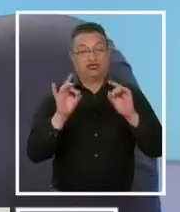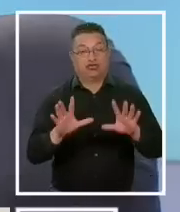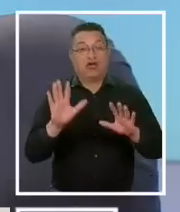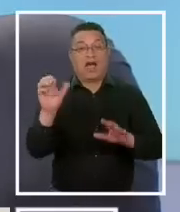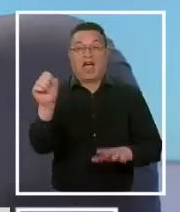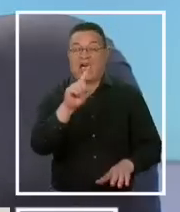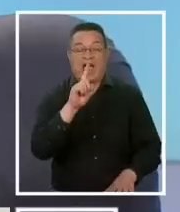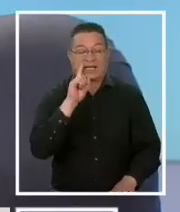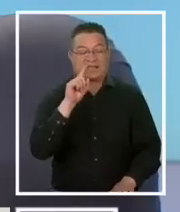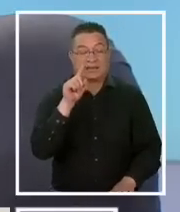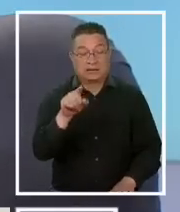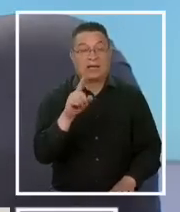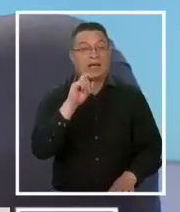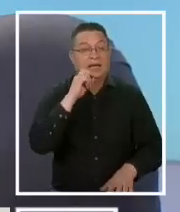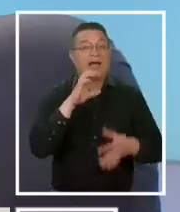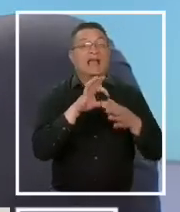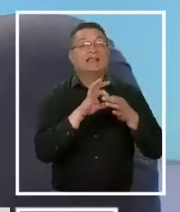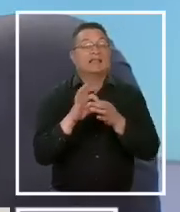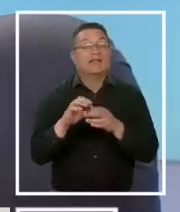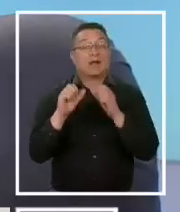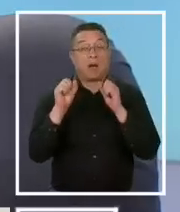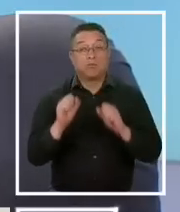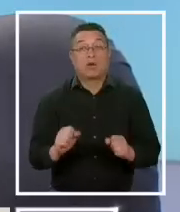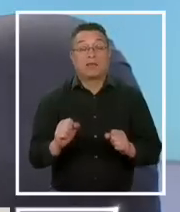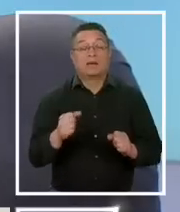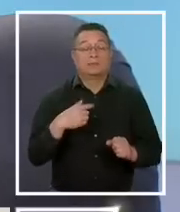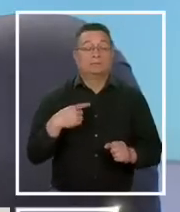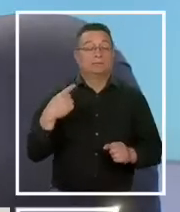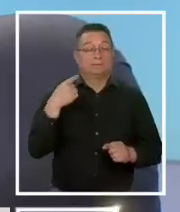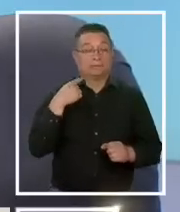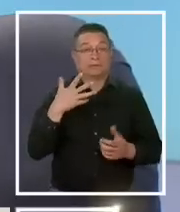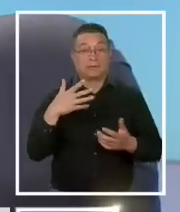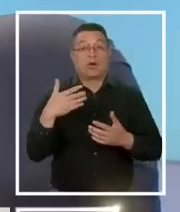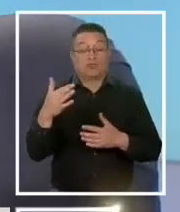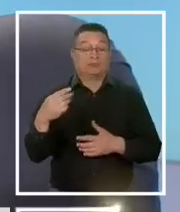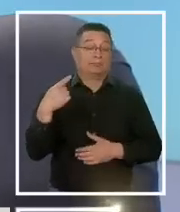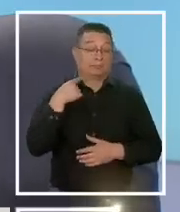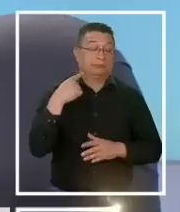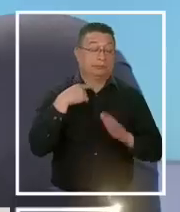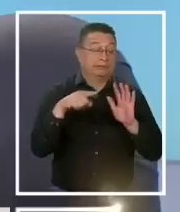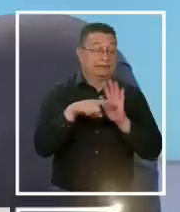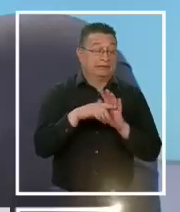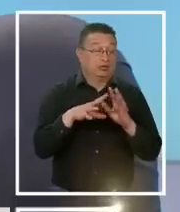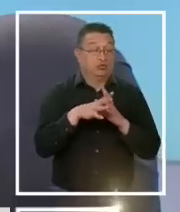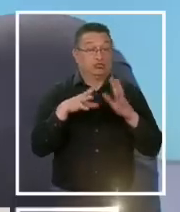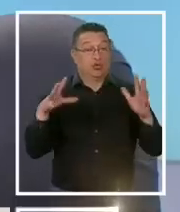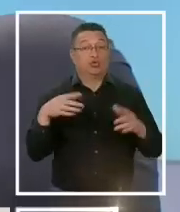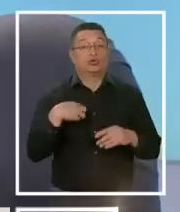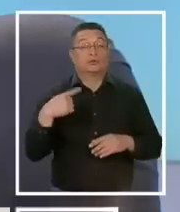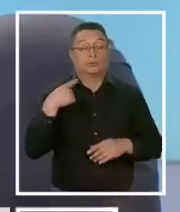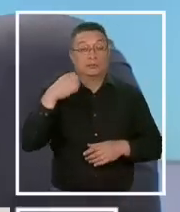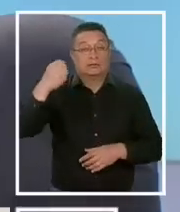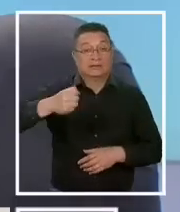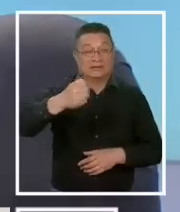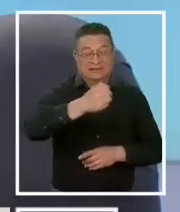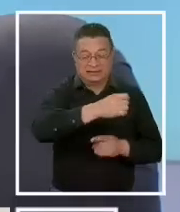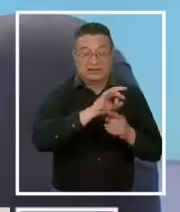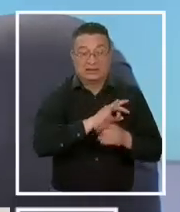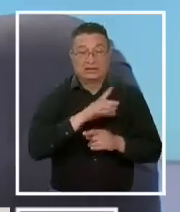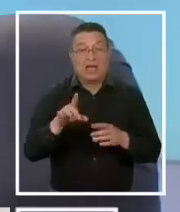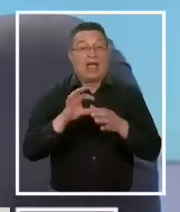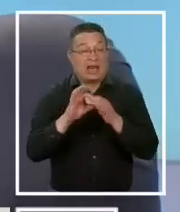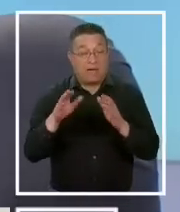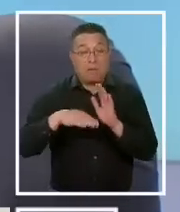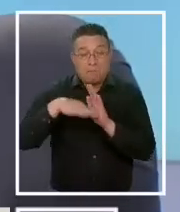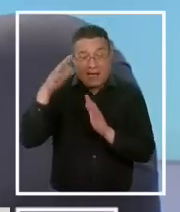todo igual que esto podría significar consecuencias insospechadas para la criminalidad del país que es súper grave porque estamos hablando